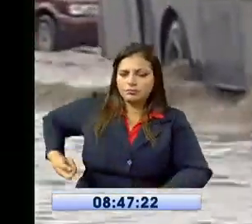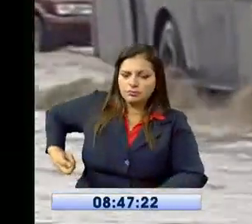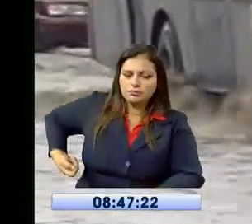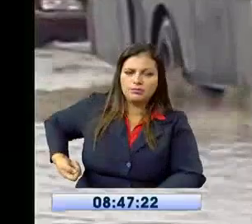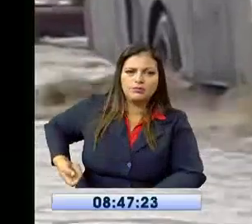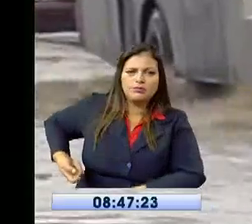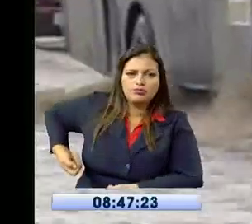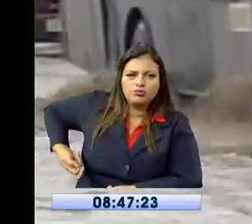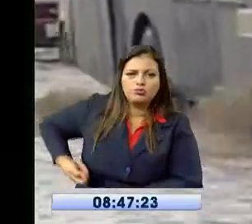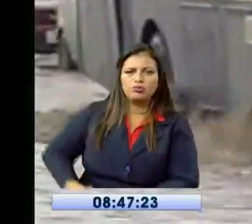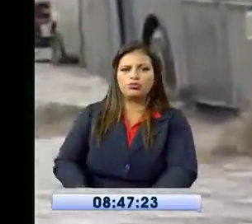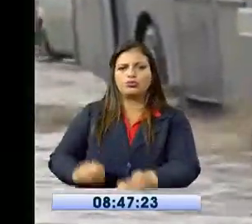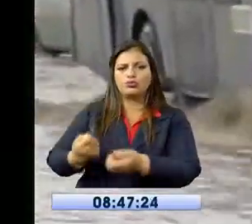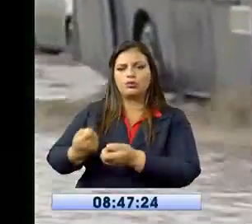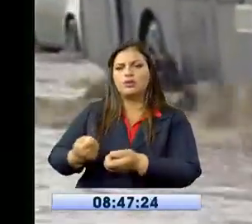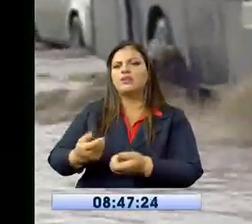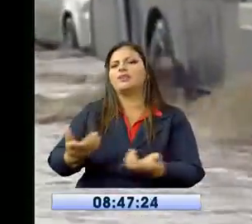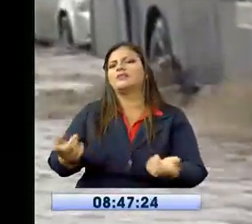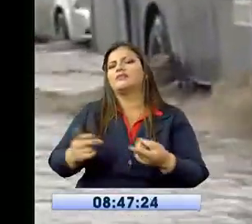que